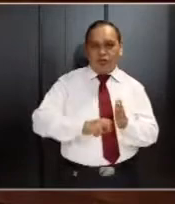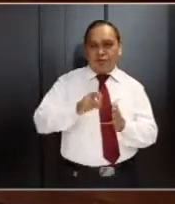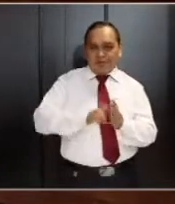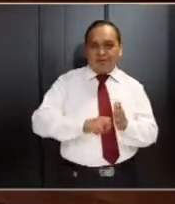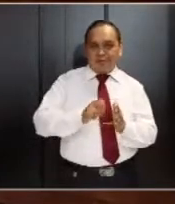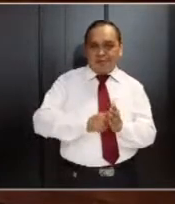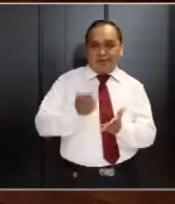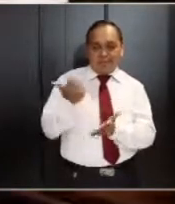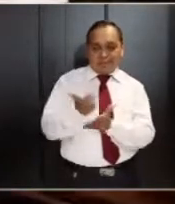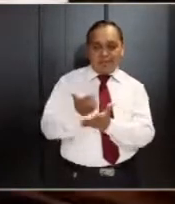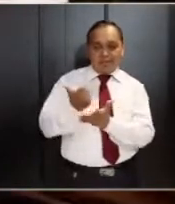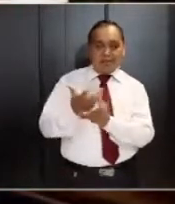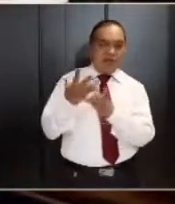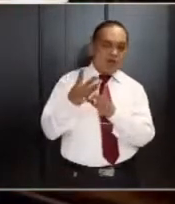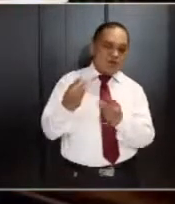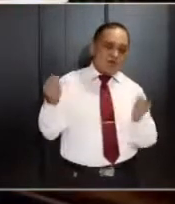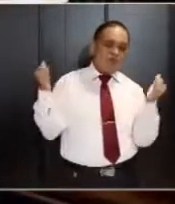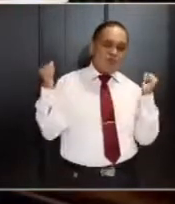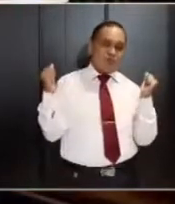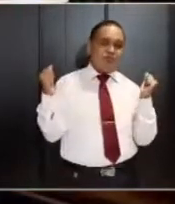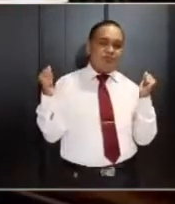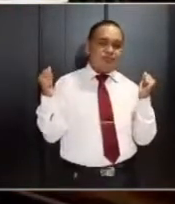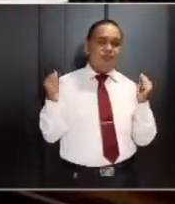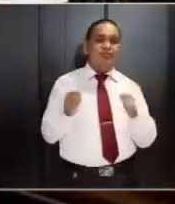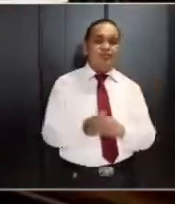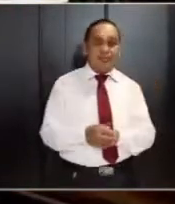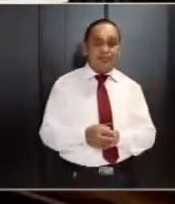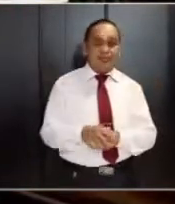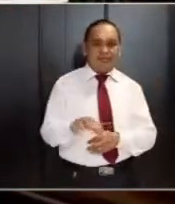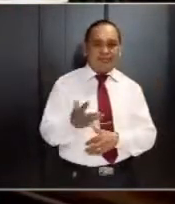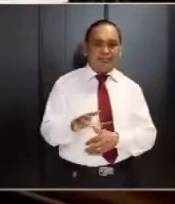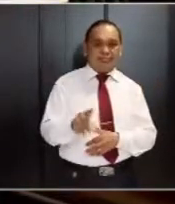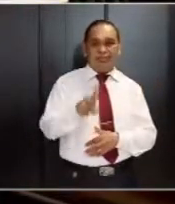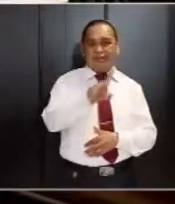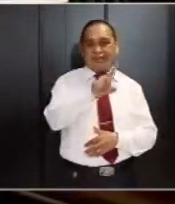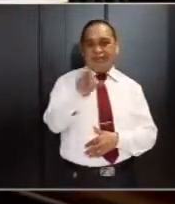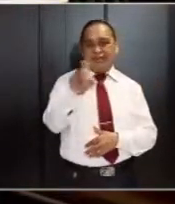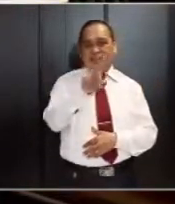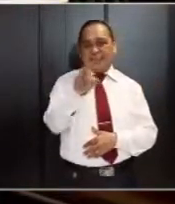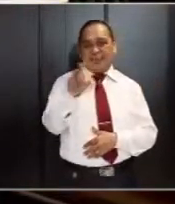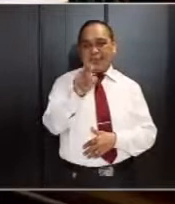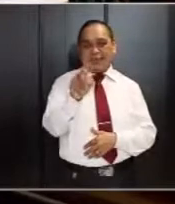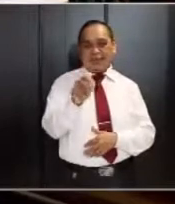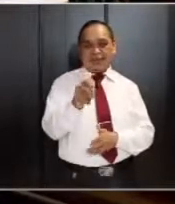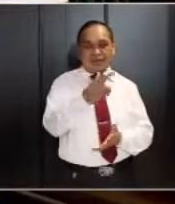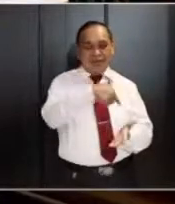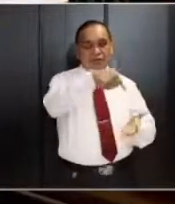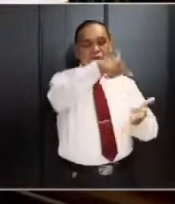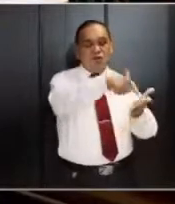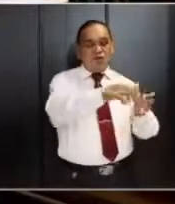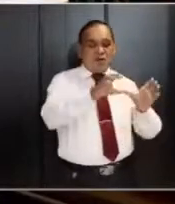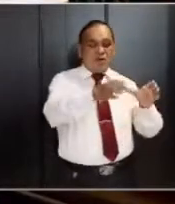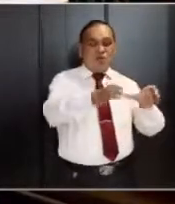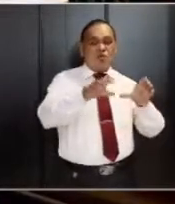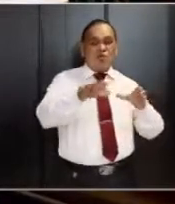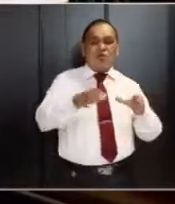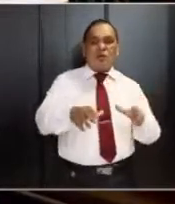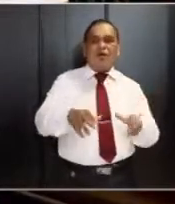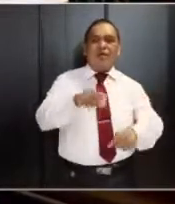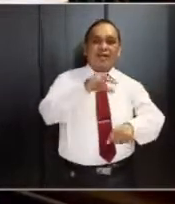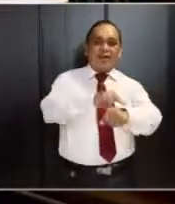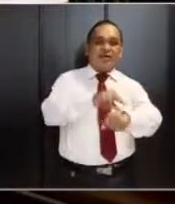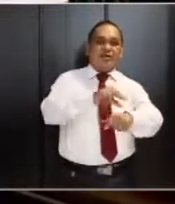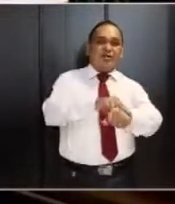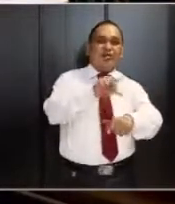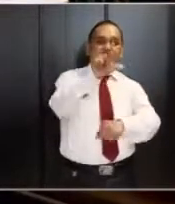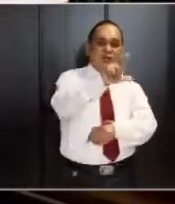que vamos a tener que todos los centros, los más de 100 centros que tenemos en las comunidades, todos funcionen con doctor de lunes